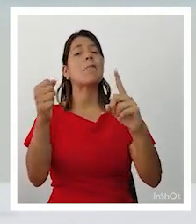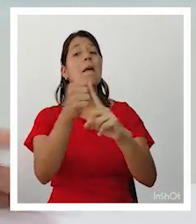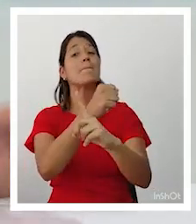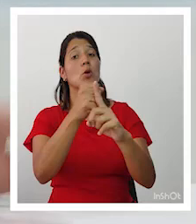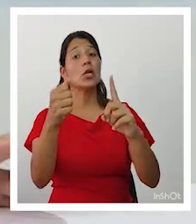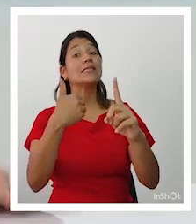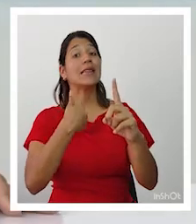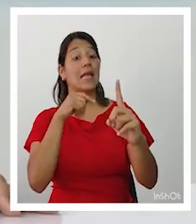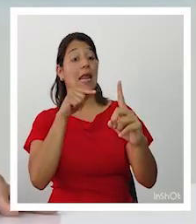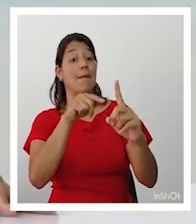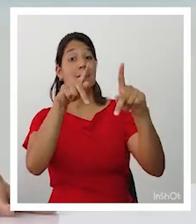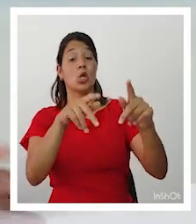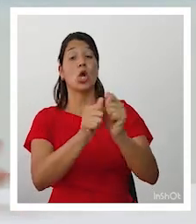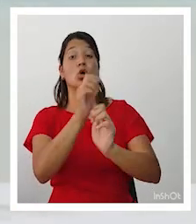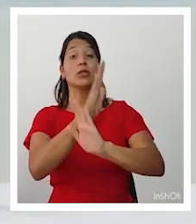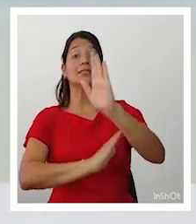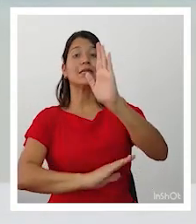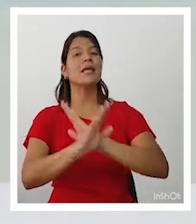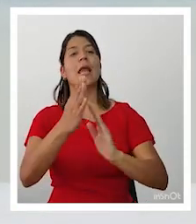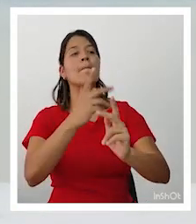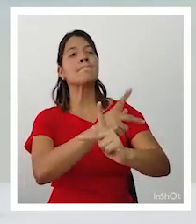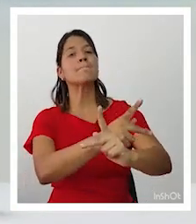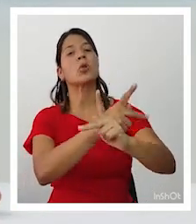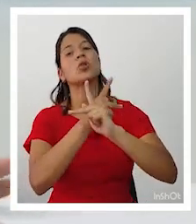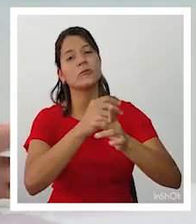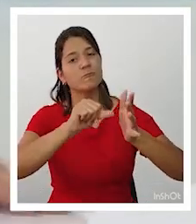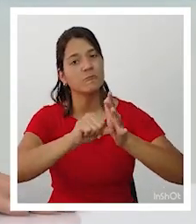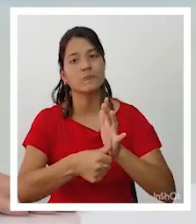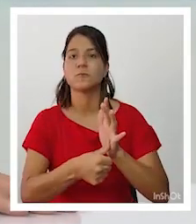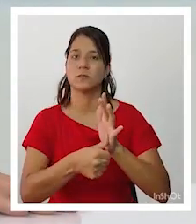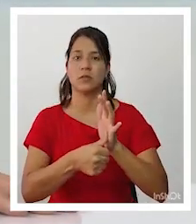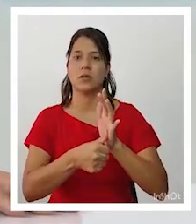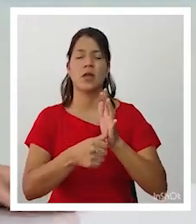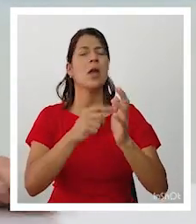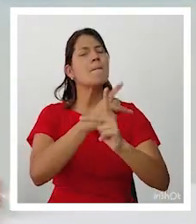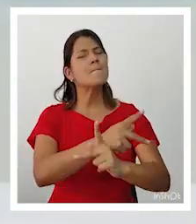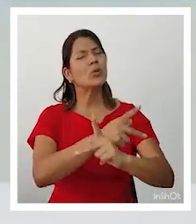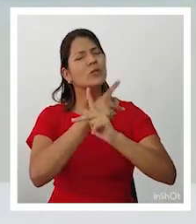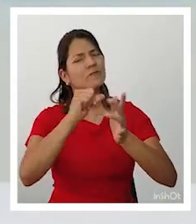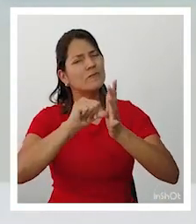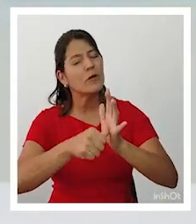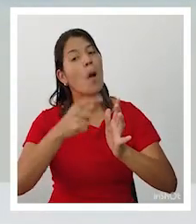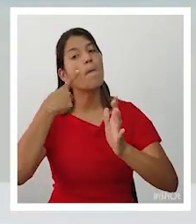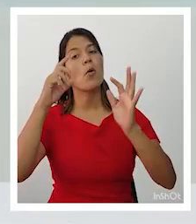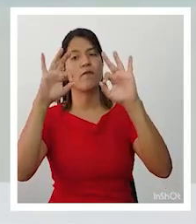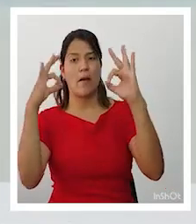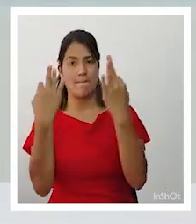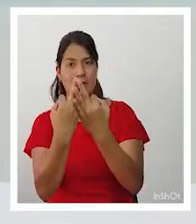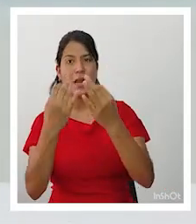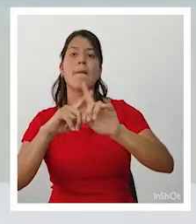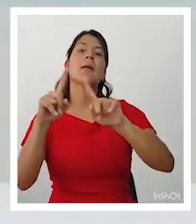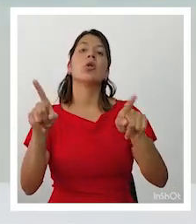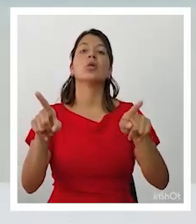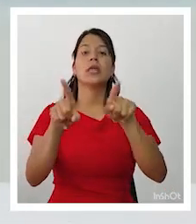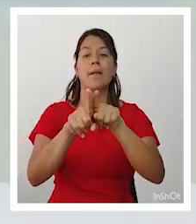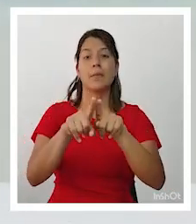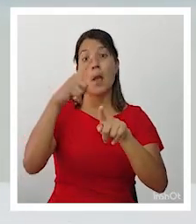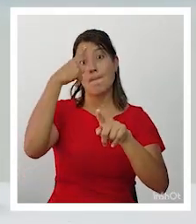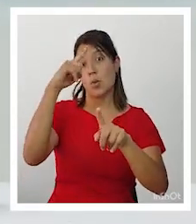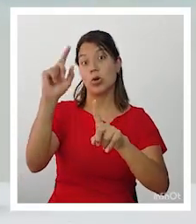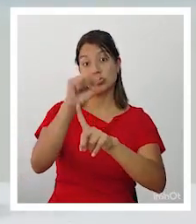recibimos es la sobreprotección. Y no solamente la sobreprotección por parte de la familia, sino que es la sobreprotección por parte de lo que es de la